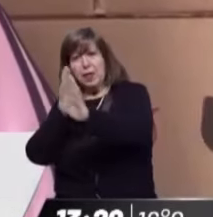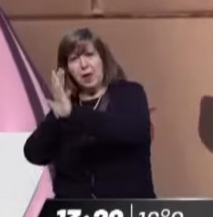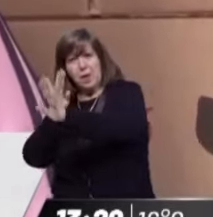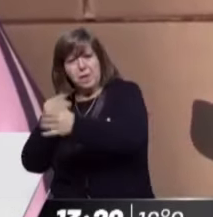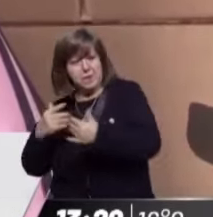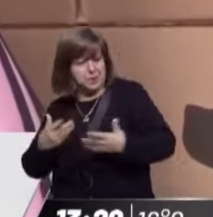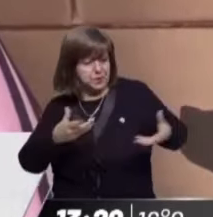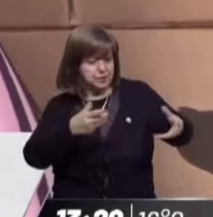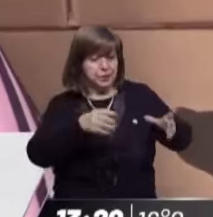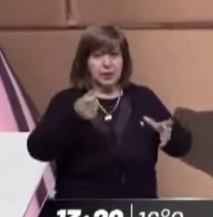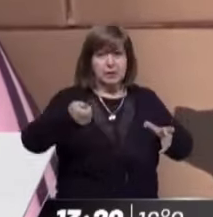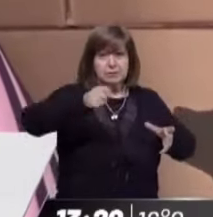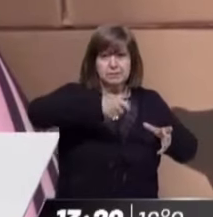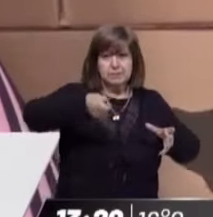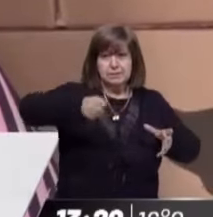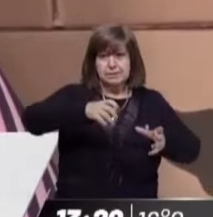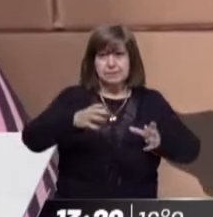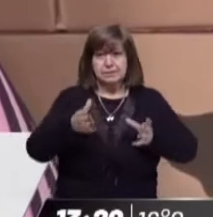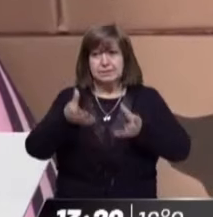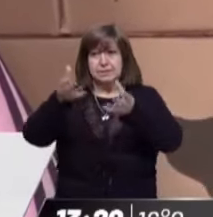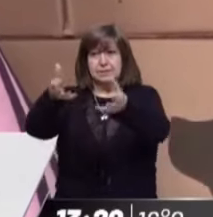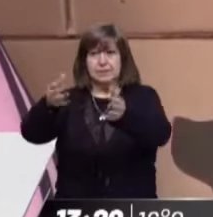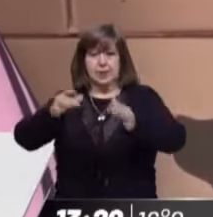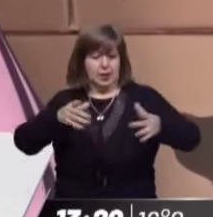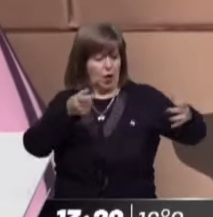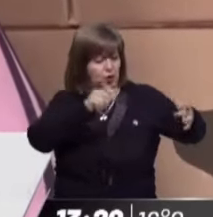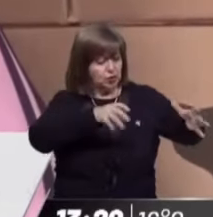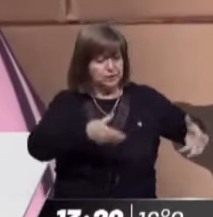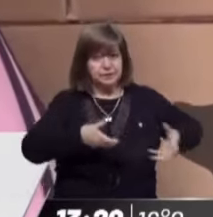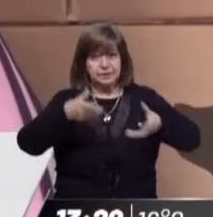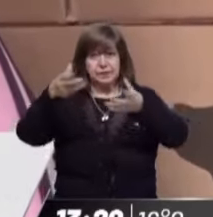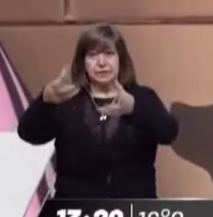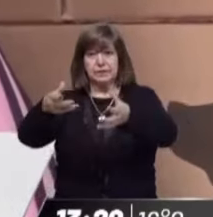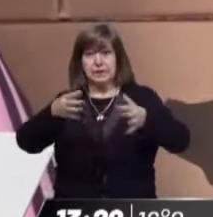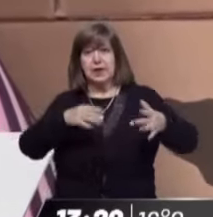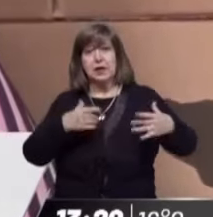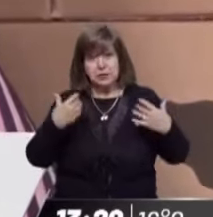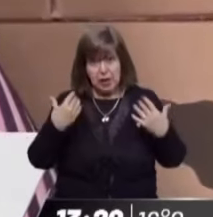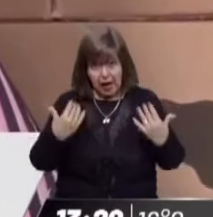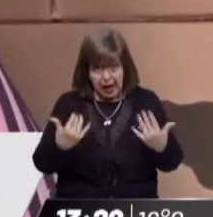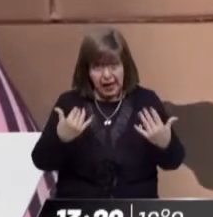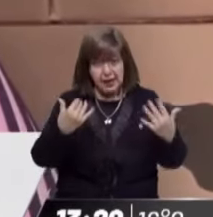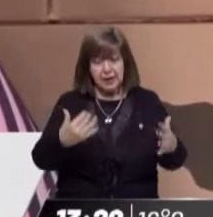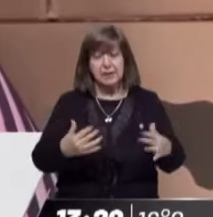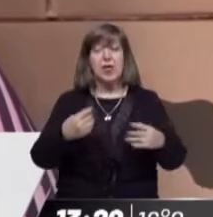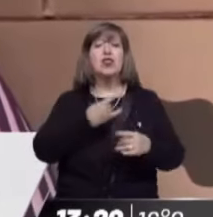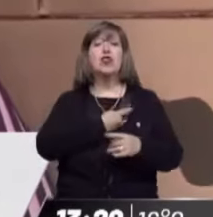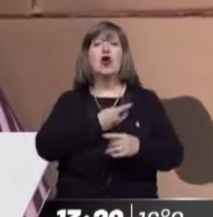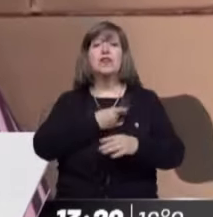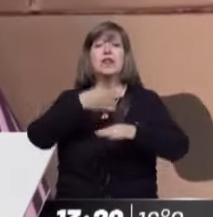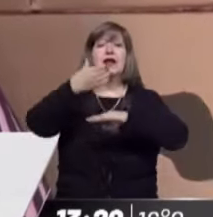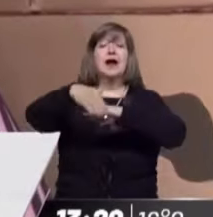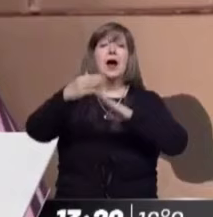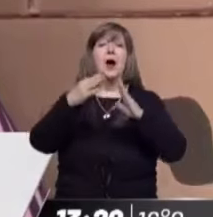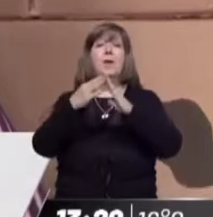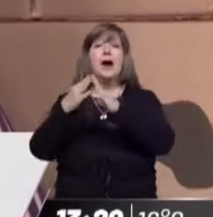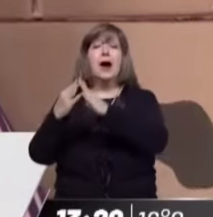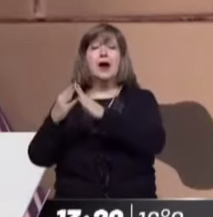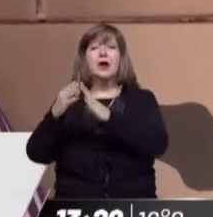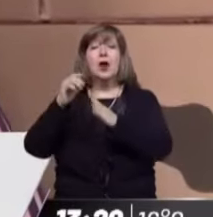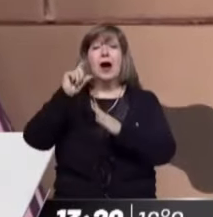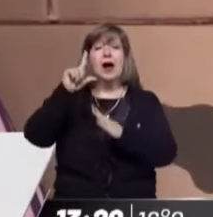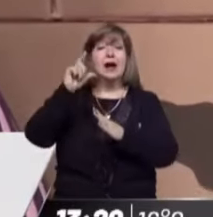pero sepan que si nosotros podemos nunca vamos a dejar a nadie sin nada dirección Gabi estamos en el barrio portal de